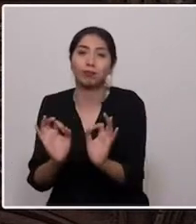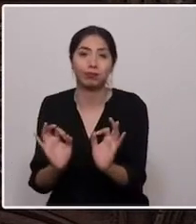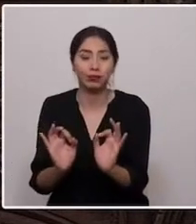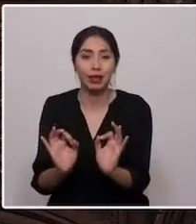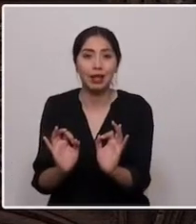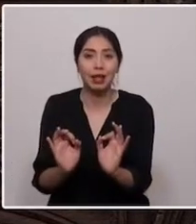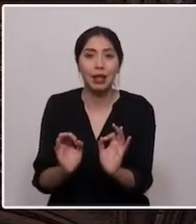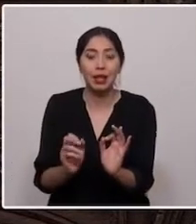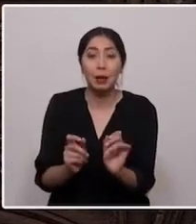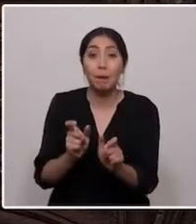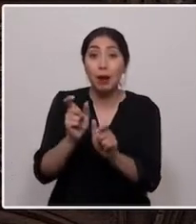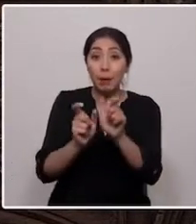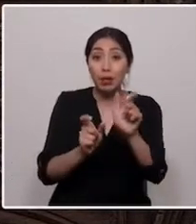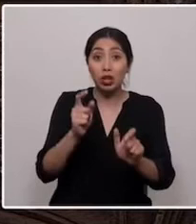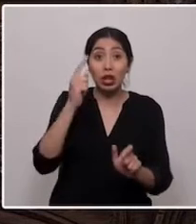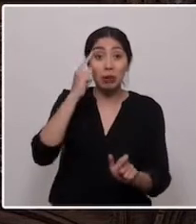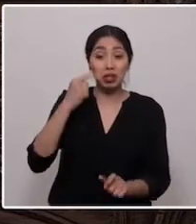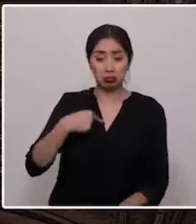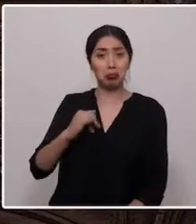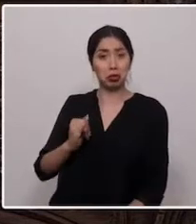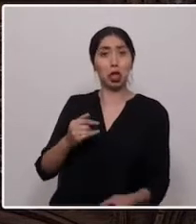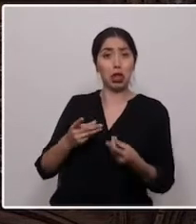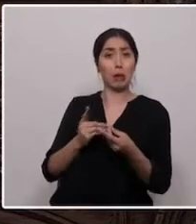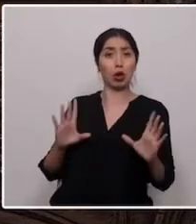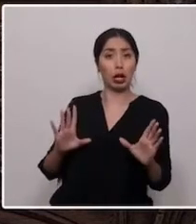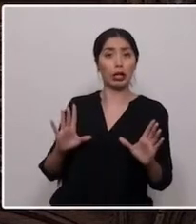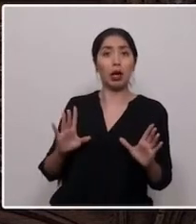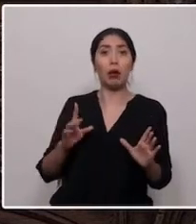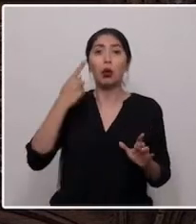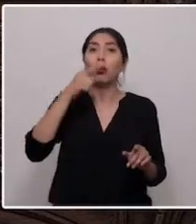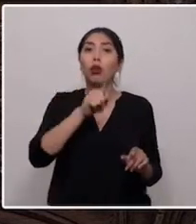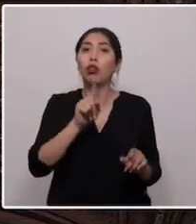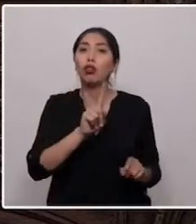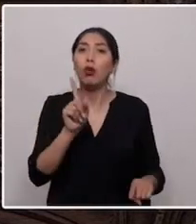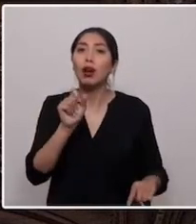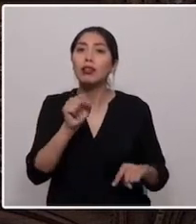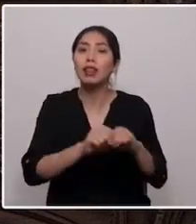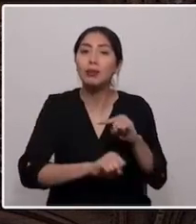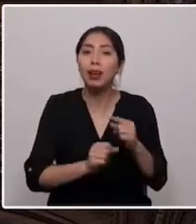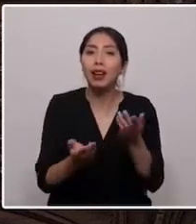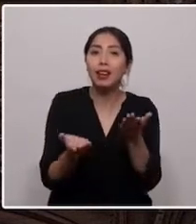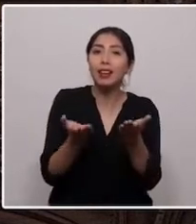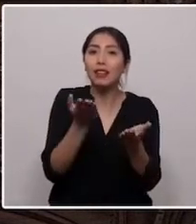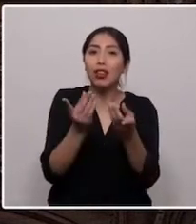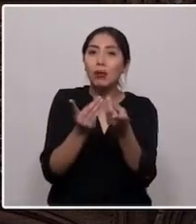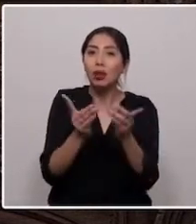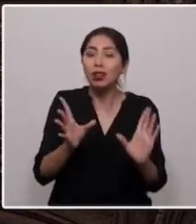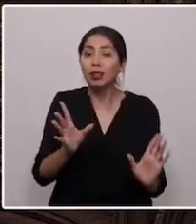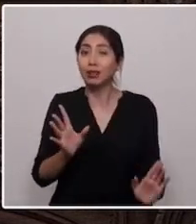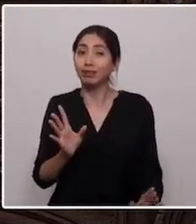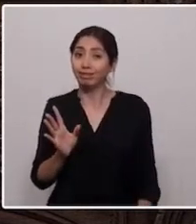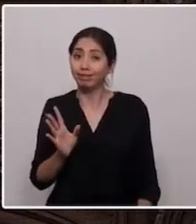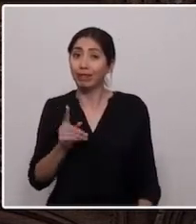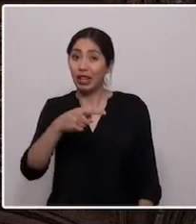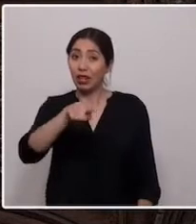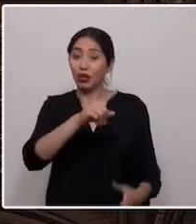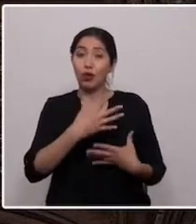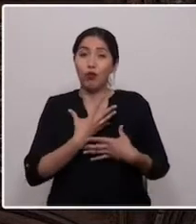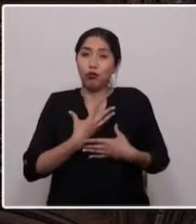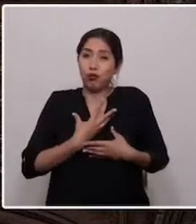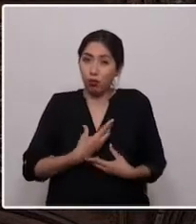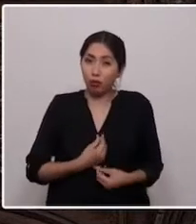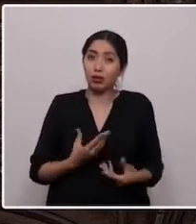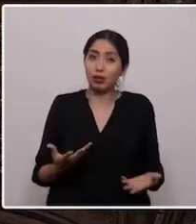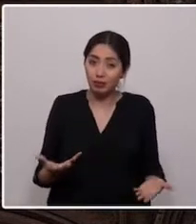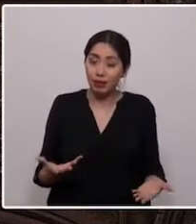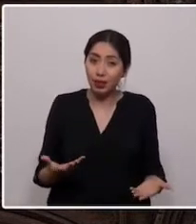quienes, aunque se digan demócratas, no sean capaces de aceptar los controles y equilibrios democráticos, puede parecer frustrante, porque